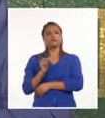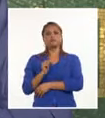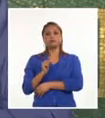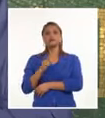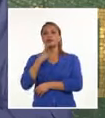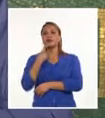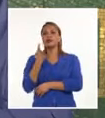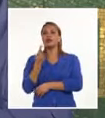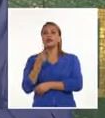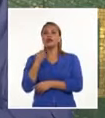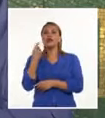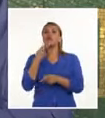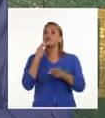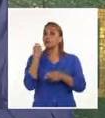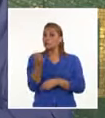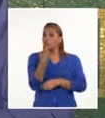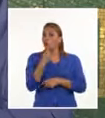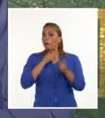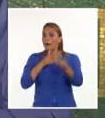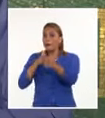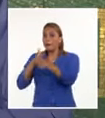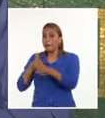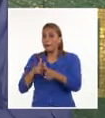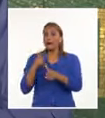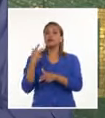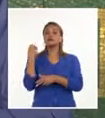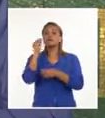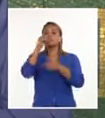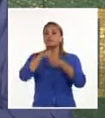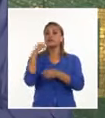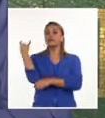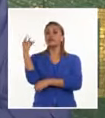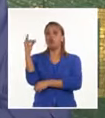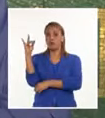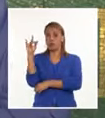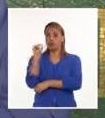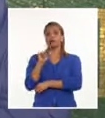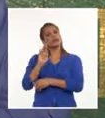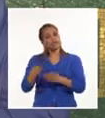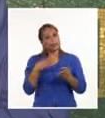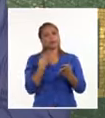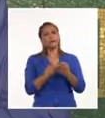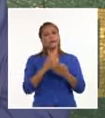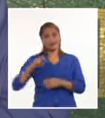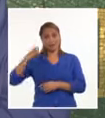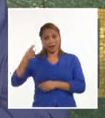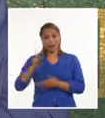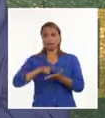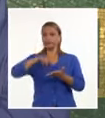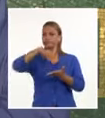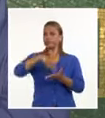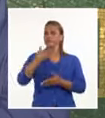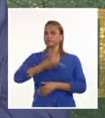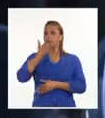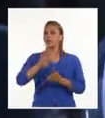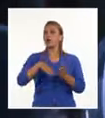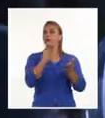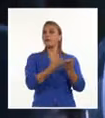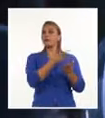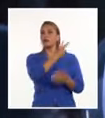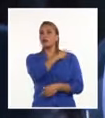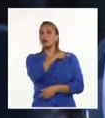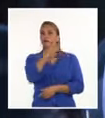dos masacres en Bolivia. Entonces, esa es la propuesta que haremos mañana a los jefes de Estado y de